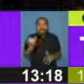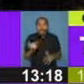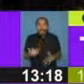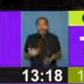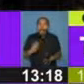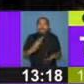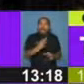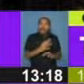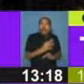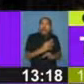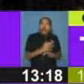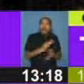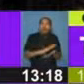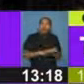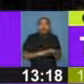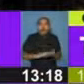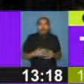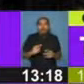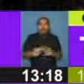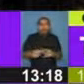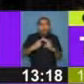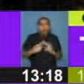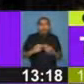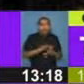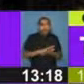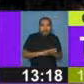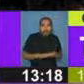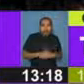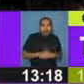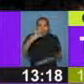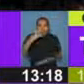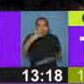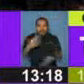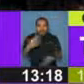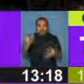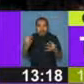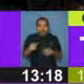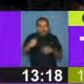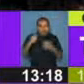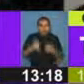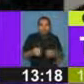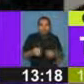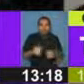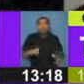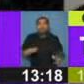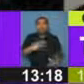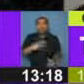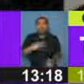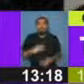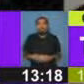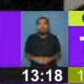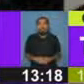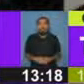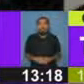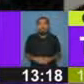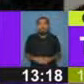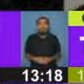educarse con las mejores tecnologías quiero decir que en esta escuela en la de cochinoca y en la